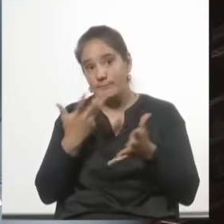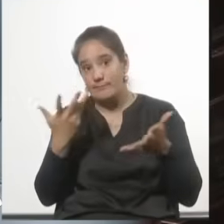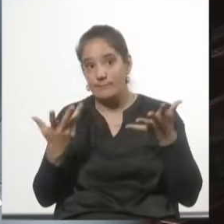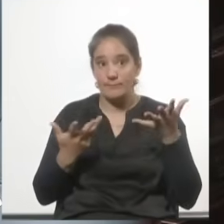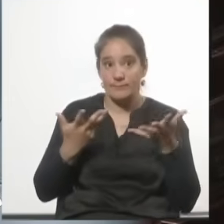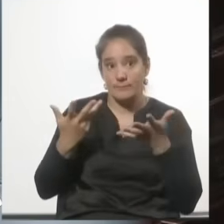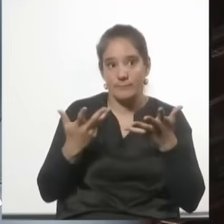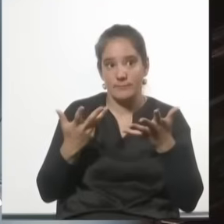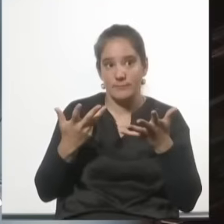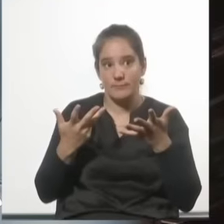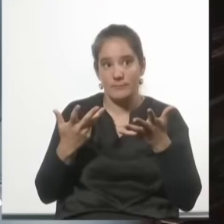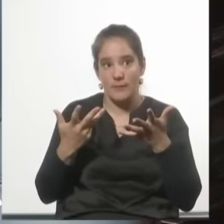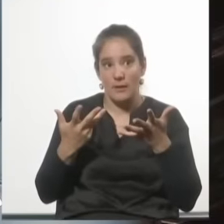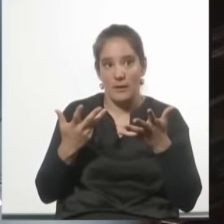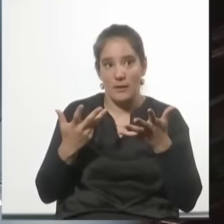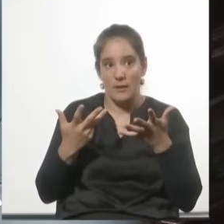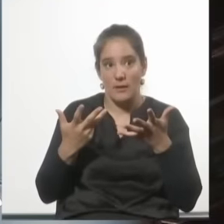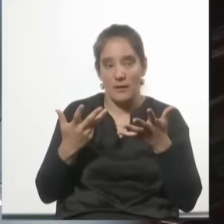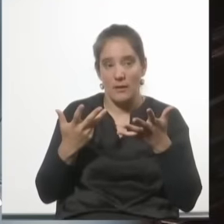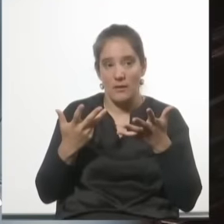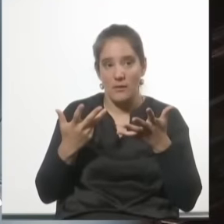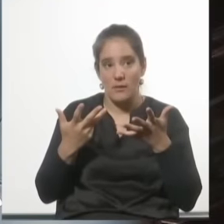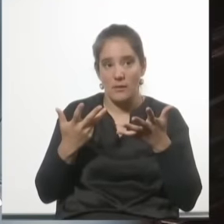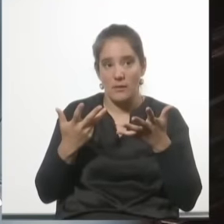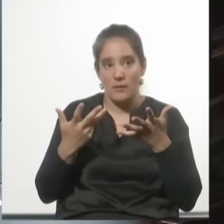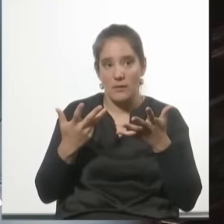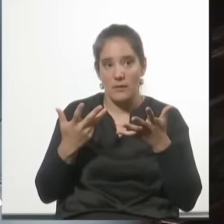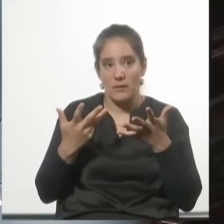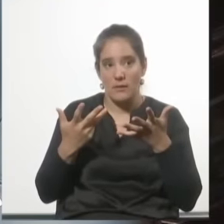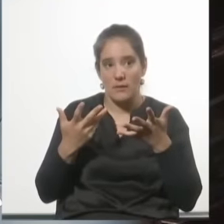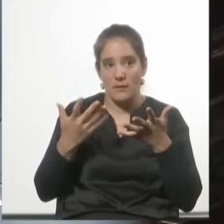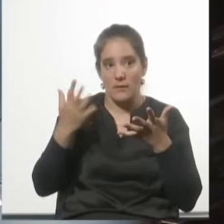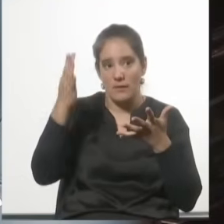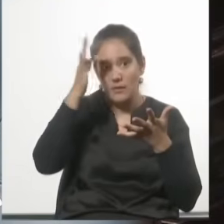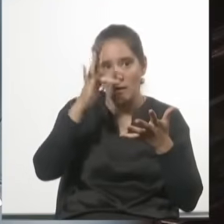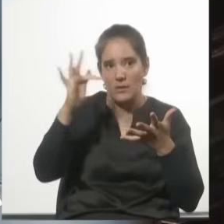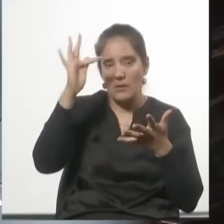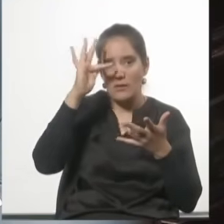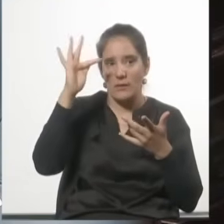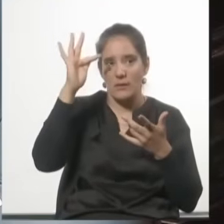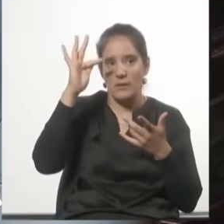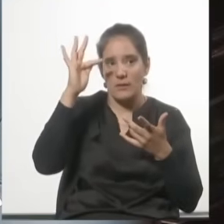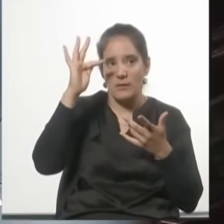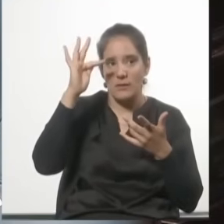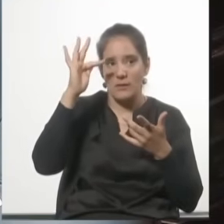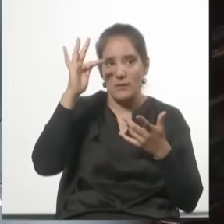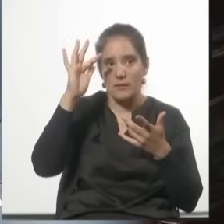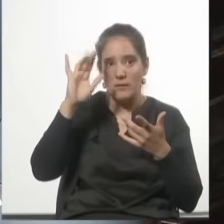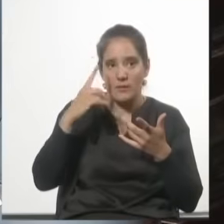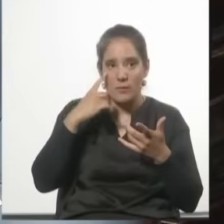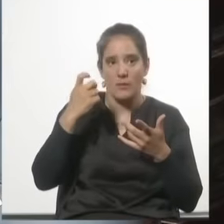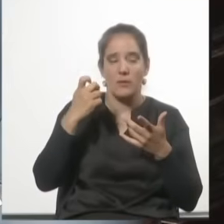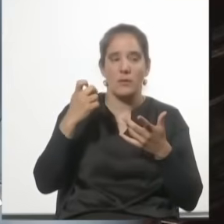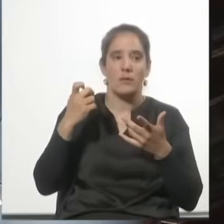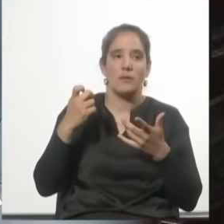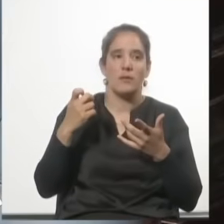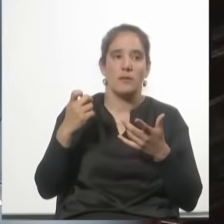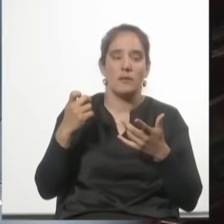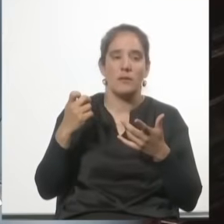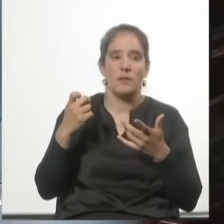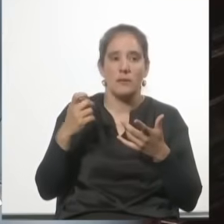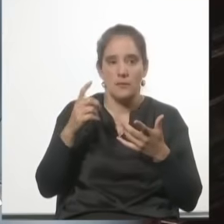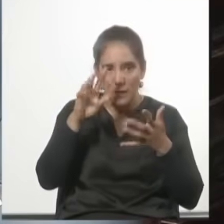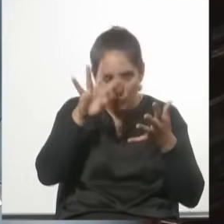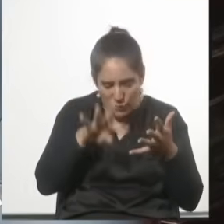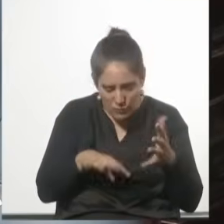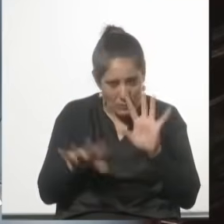La tecnología nos está pasando un... Ya me encontré. Ya me